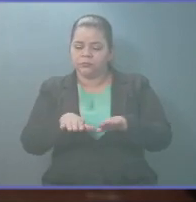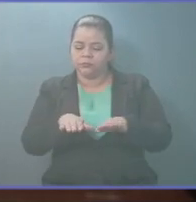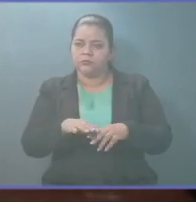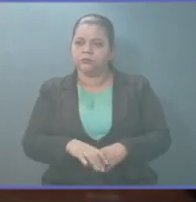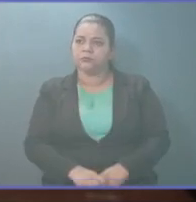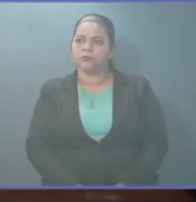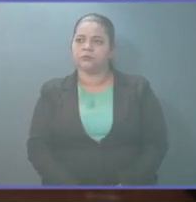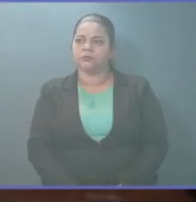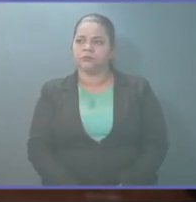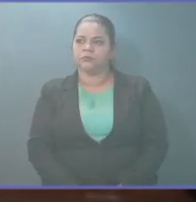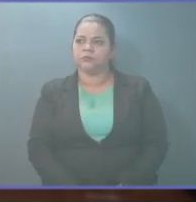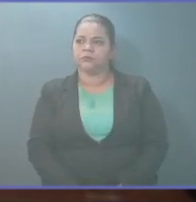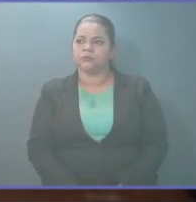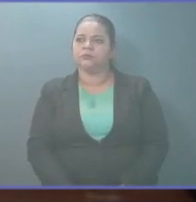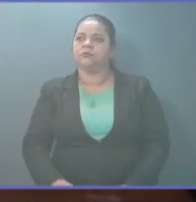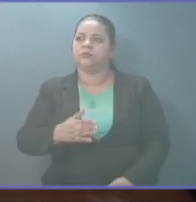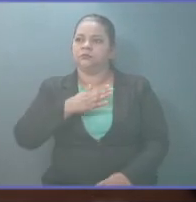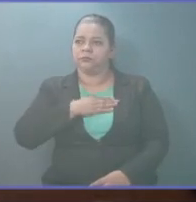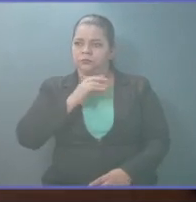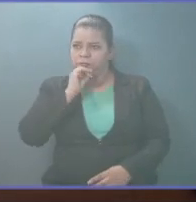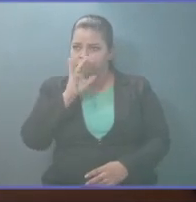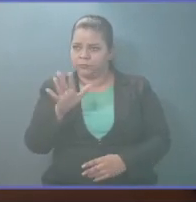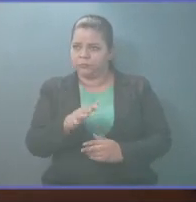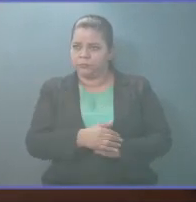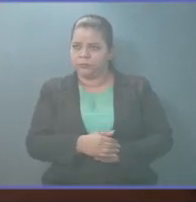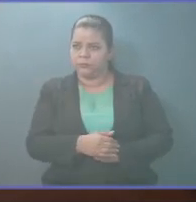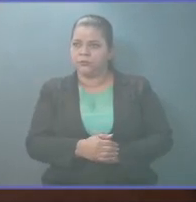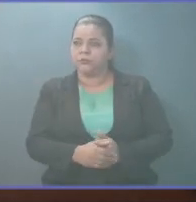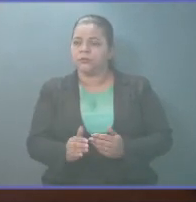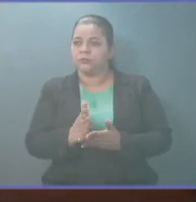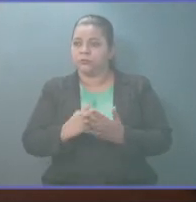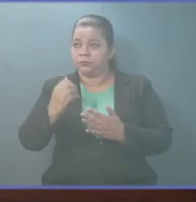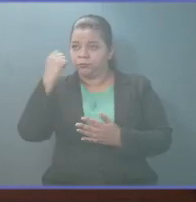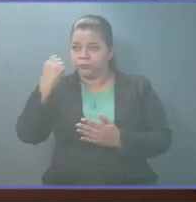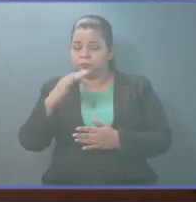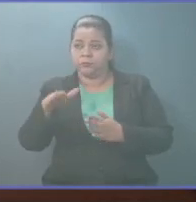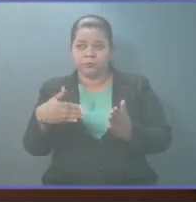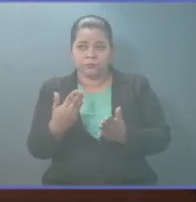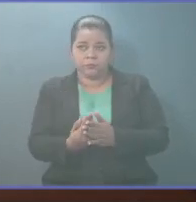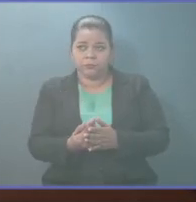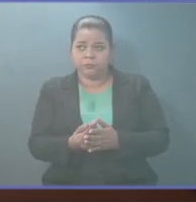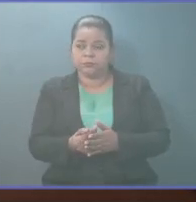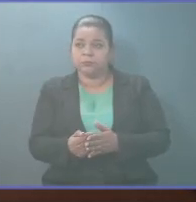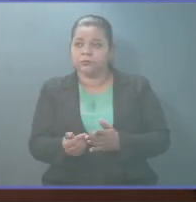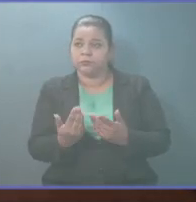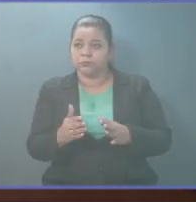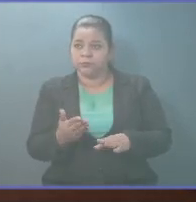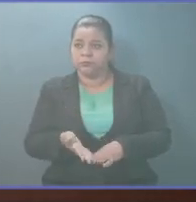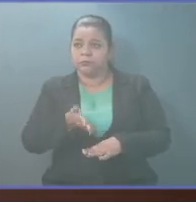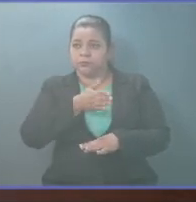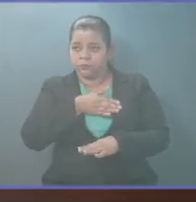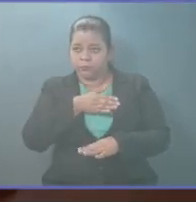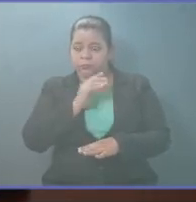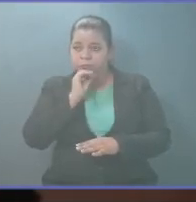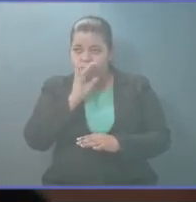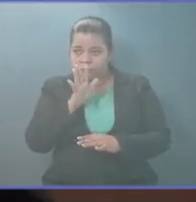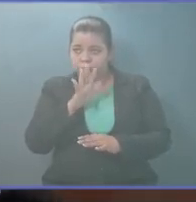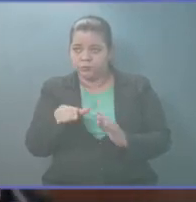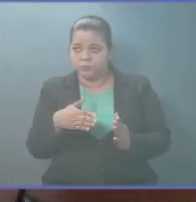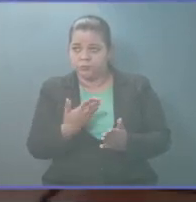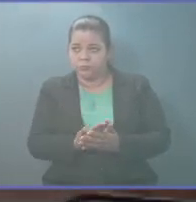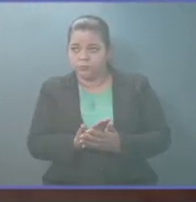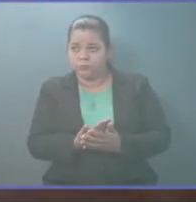Bueno, yo coincido, porque es importante que para los proyectos de cooperación, obviamente el CONAIPD, que es el ente rector y